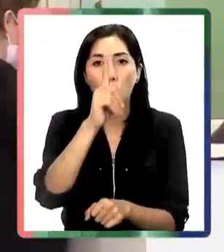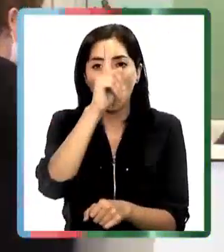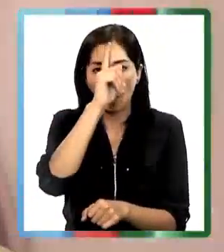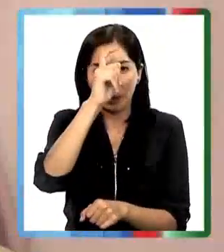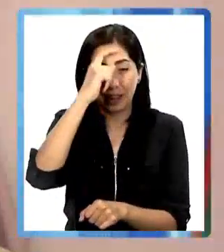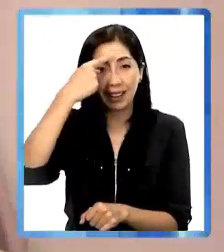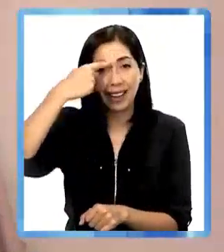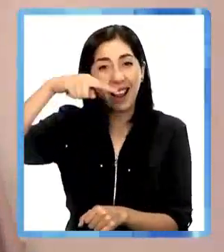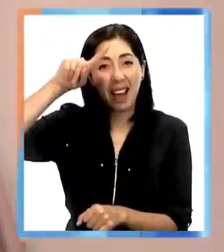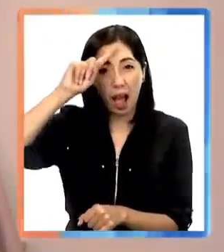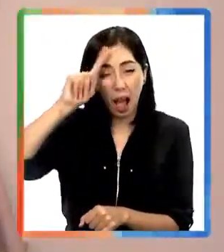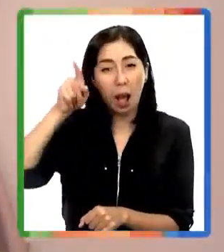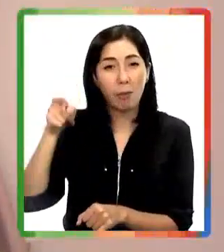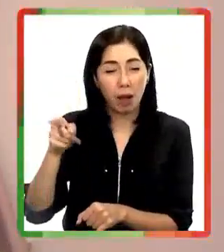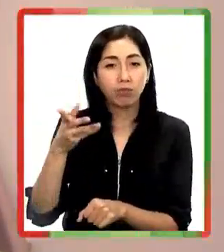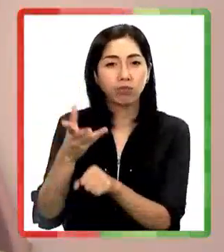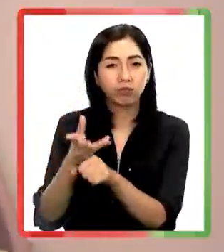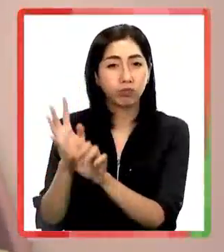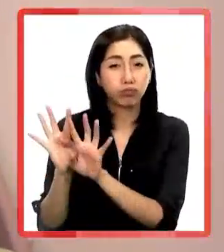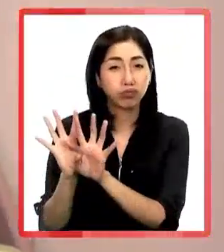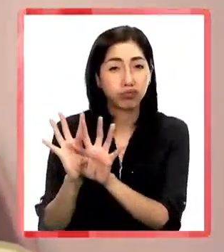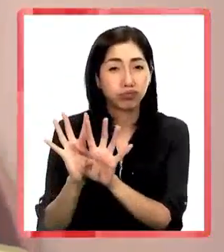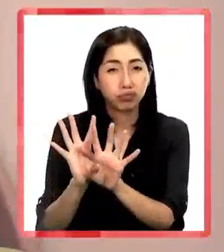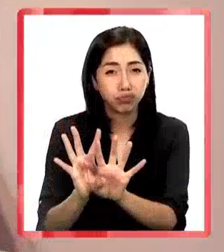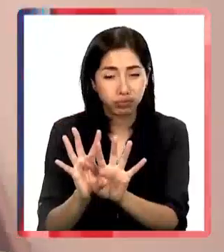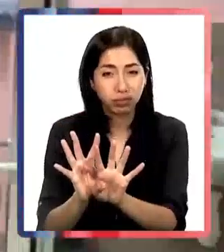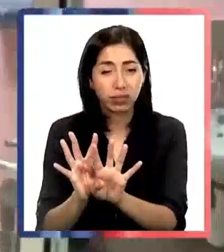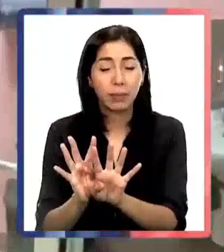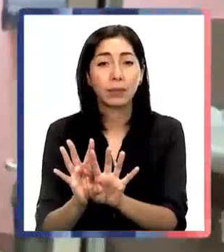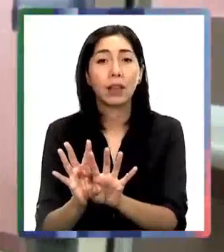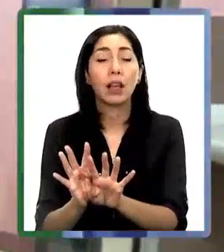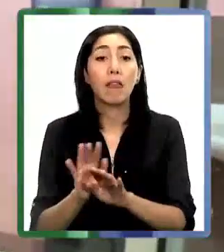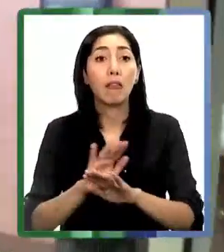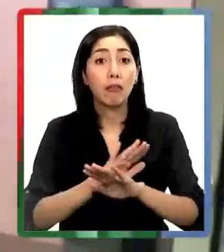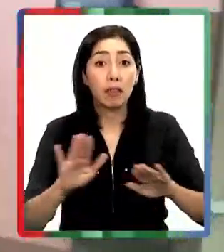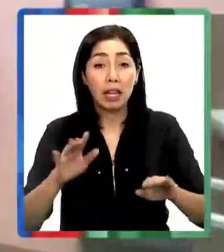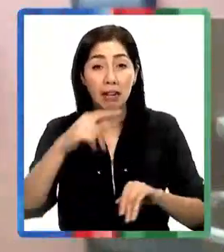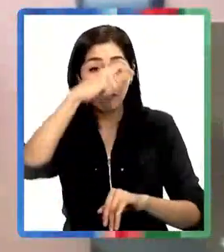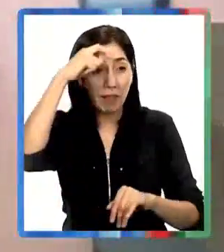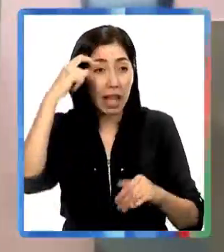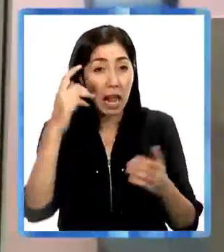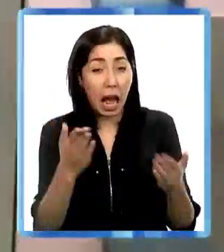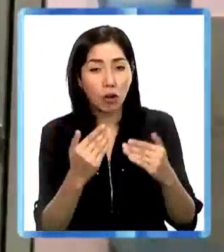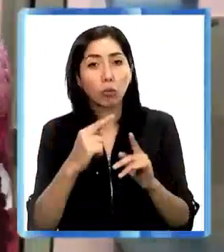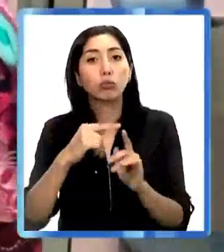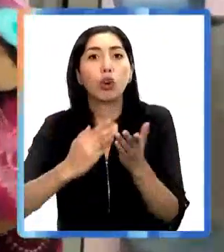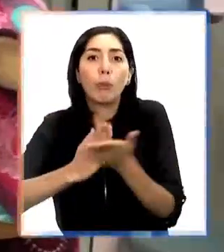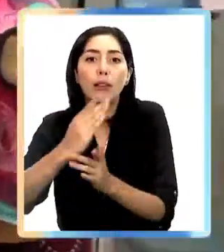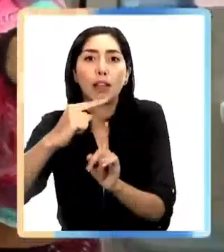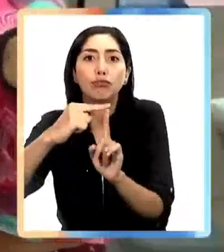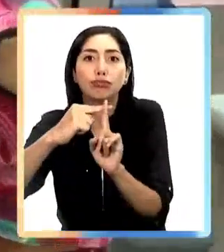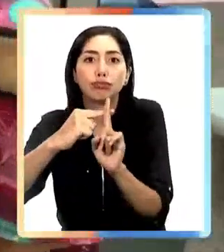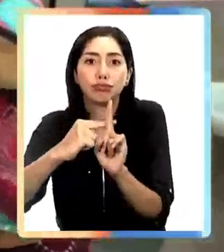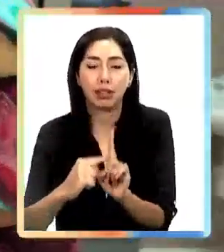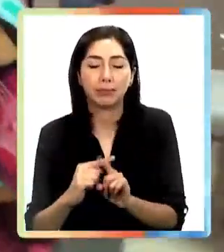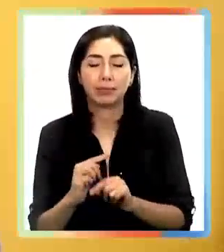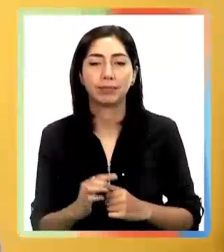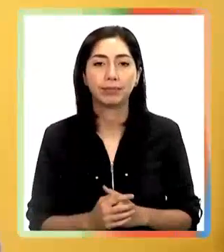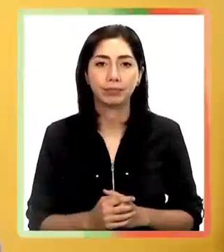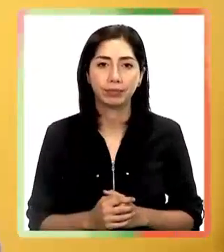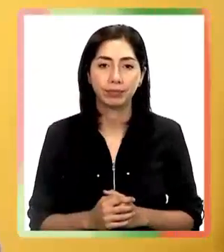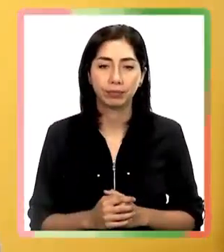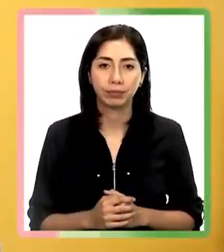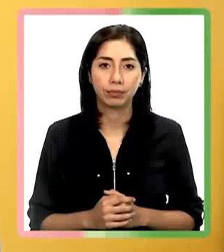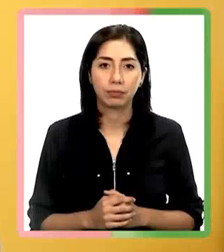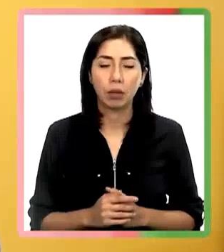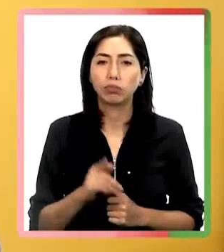Hospital de Calama Dr. Carlos Cisternas en una temporada donde termina el periodo estival y comienza a disminuir la temperatura. Nosotros hemos tenido